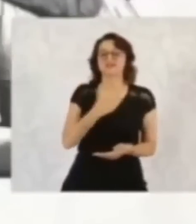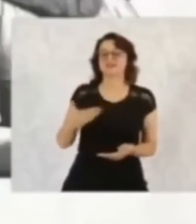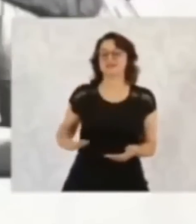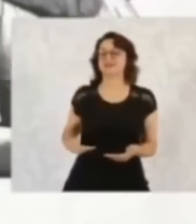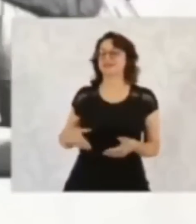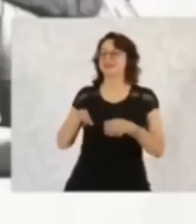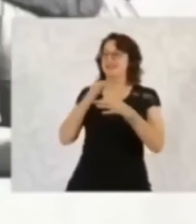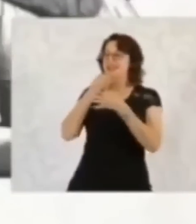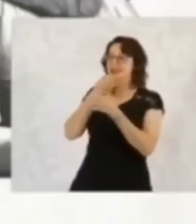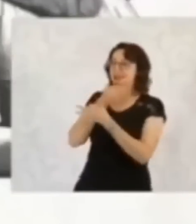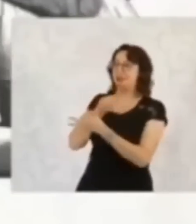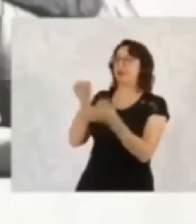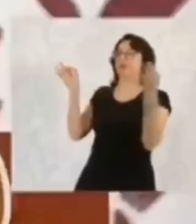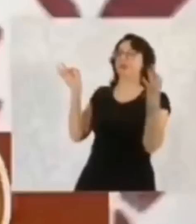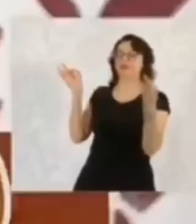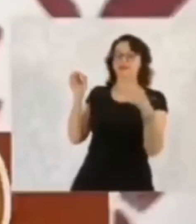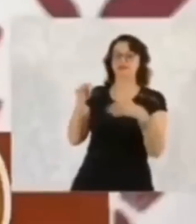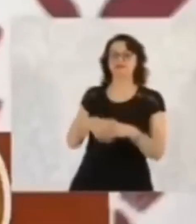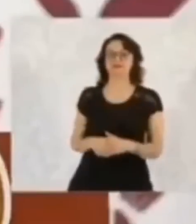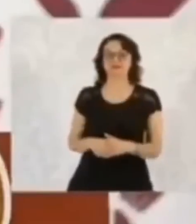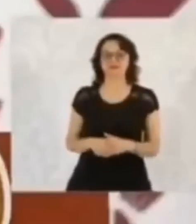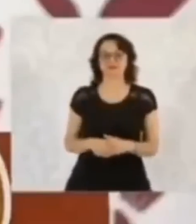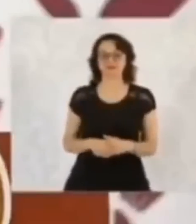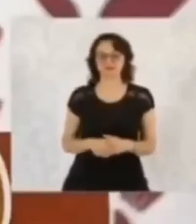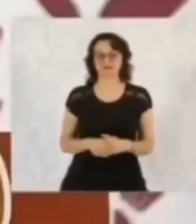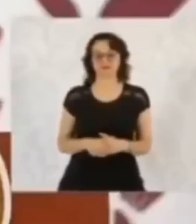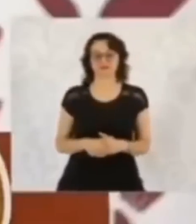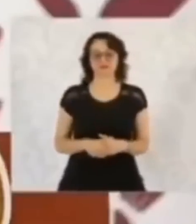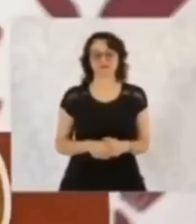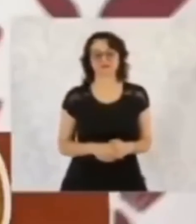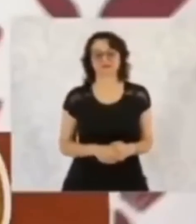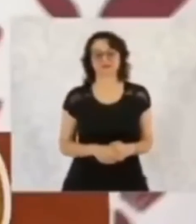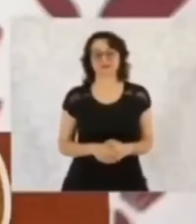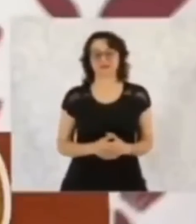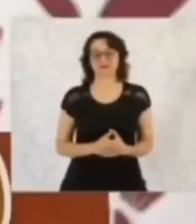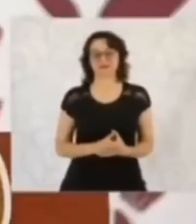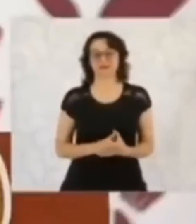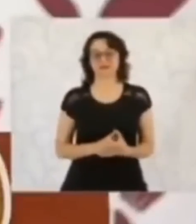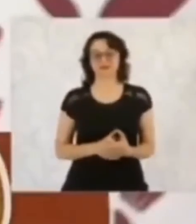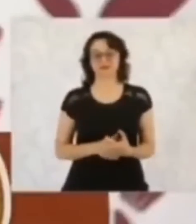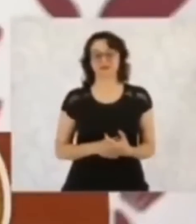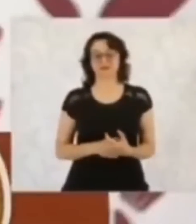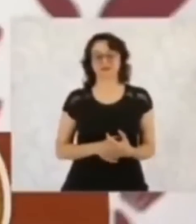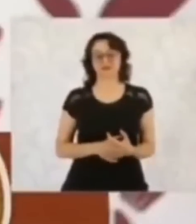Vamos a, ya que se abrió el expediente,